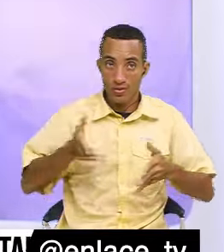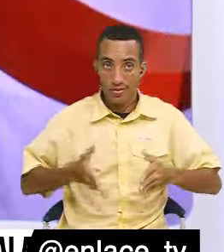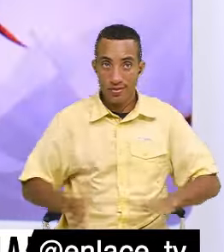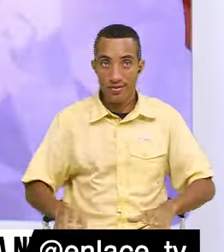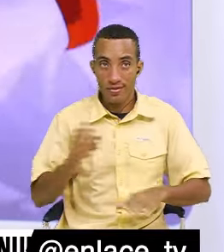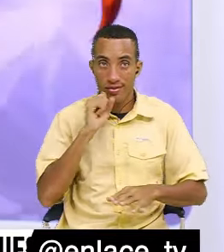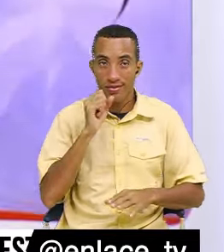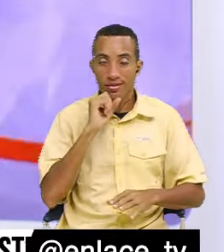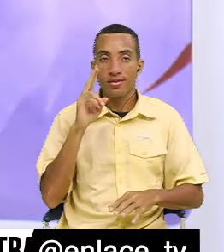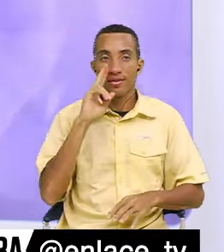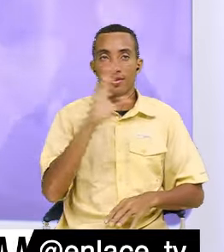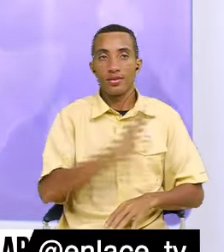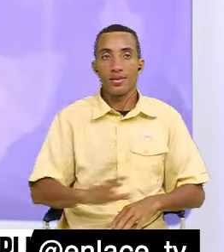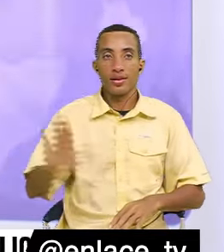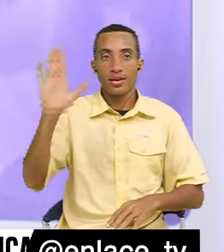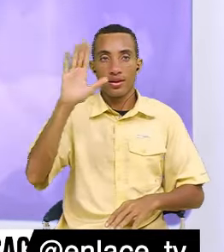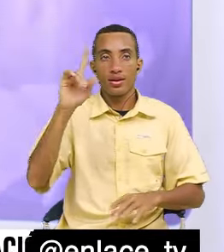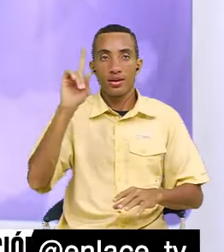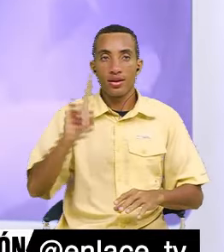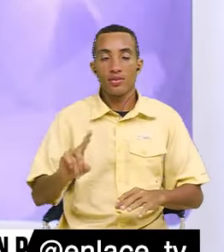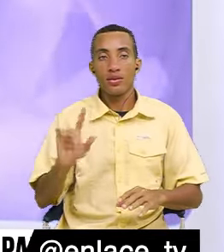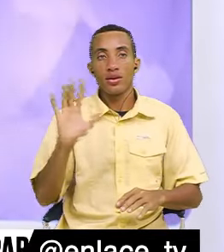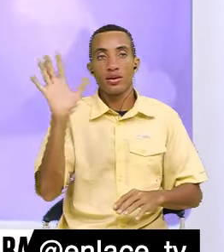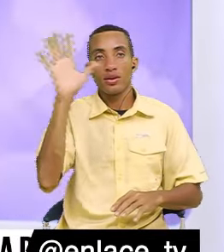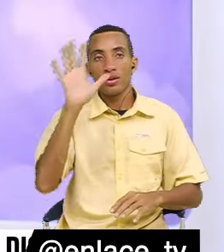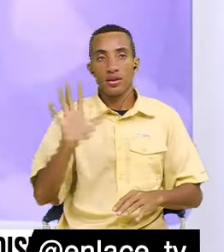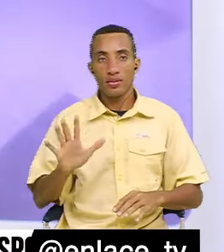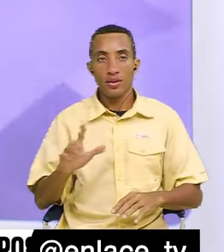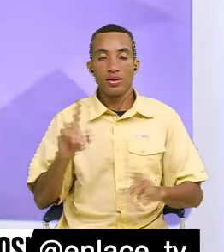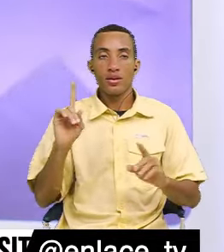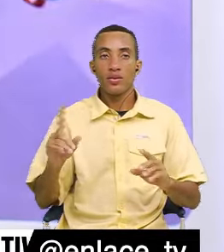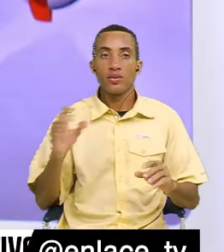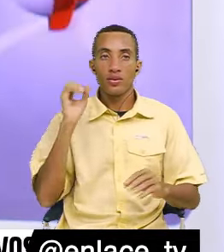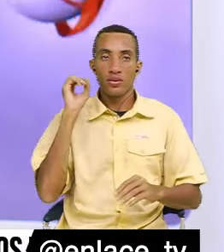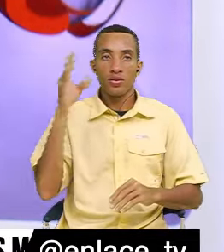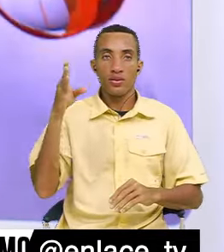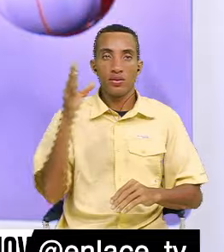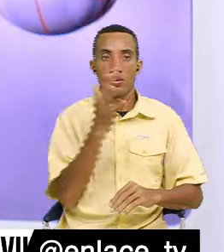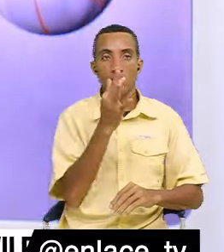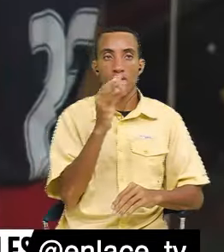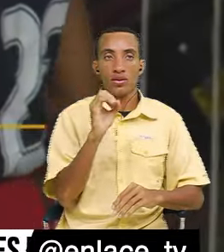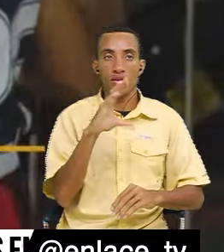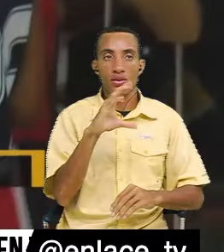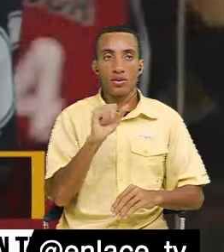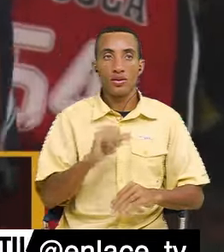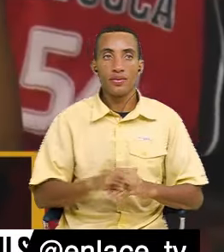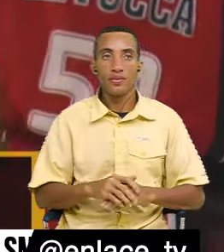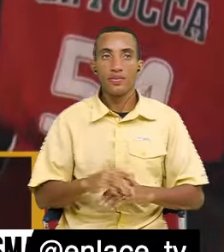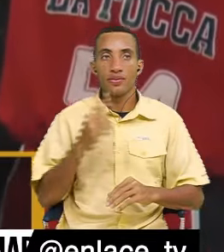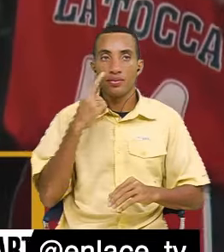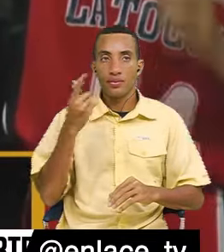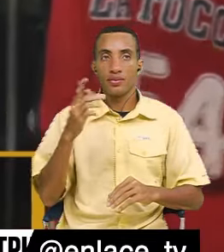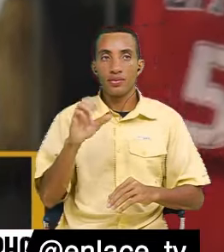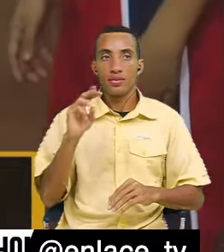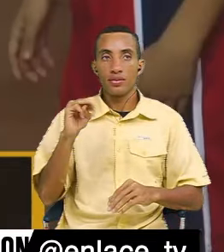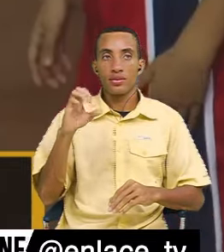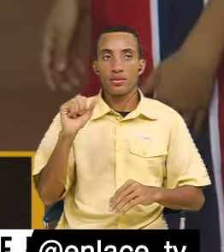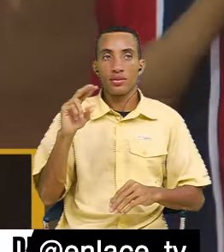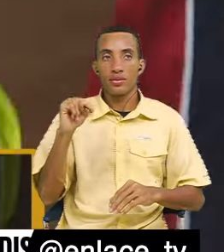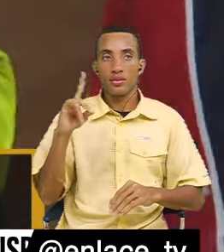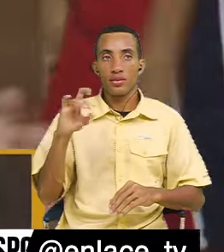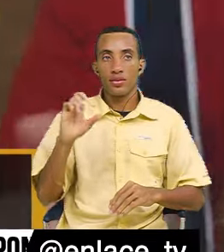nivel nacional, a nivel departamental. Se destaca con el Club La Toca del Puerto Petrolero. Él es Emanuel Salcedo Guevara y a sus